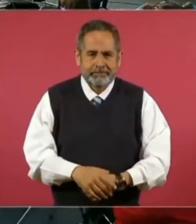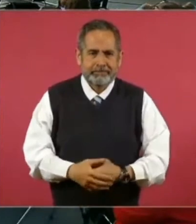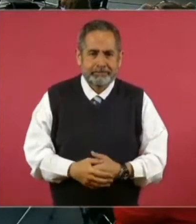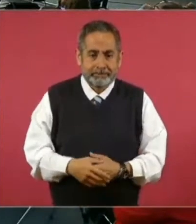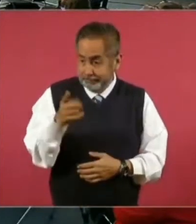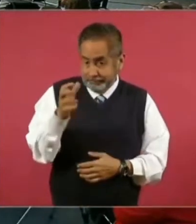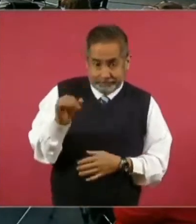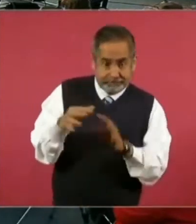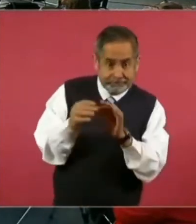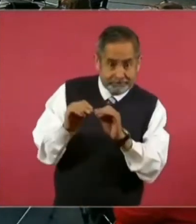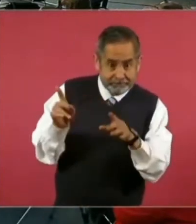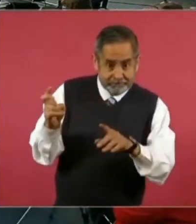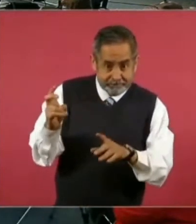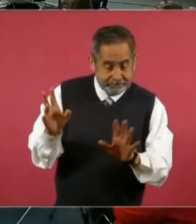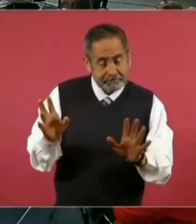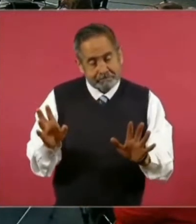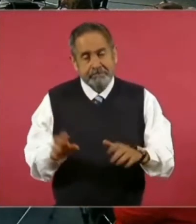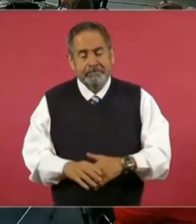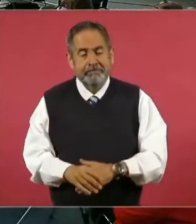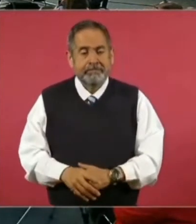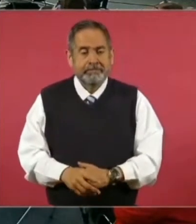Así es.